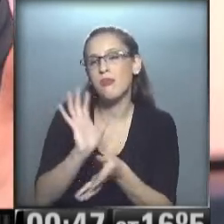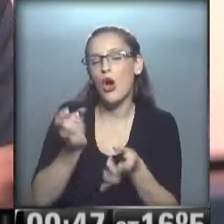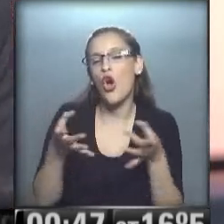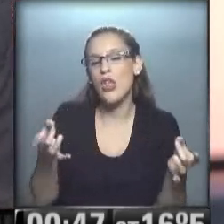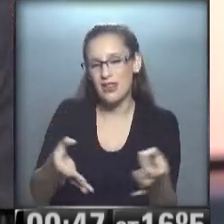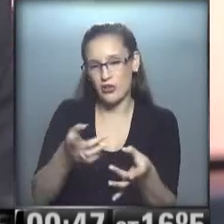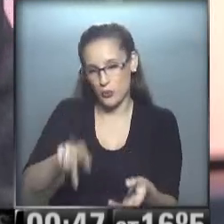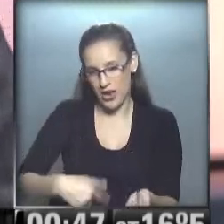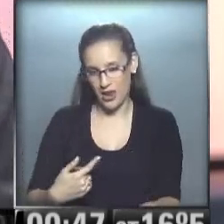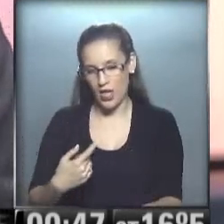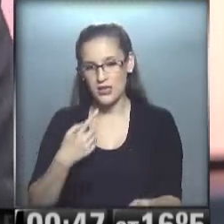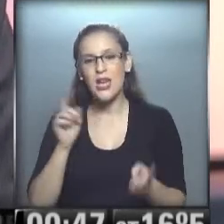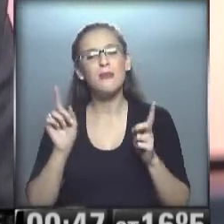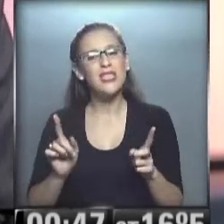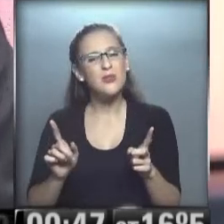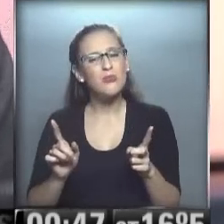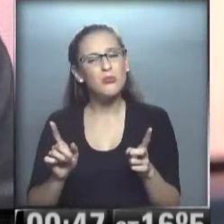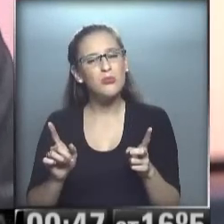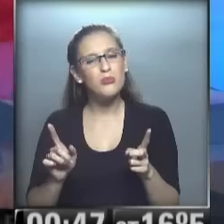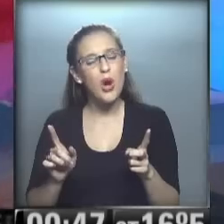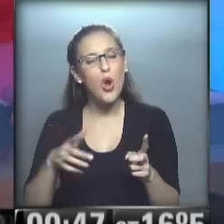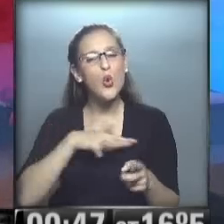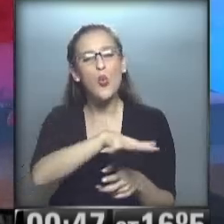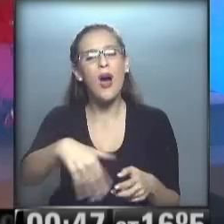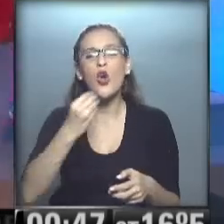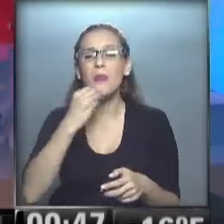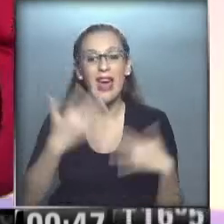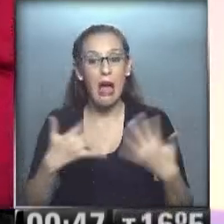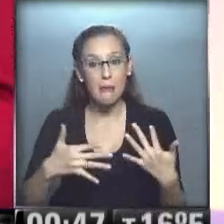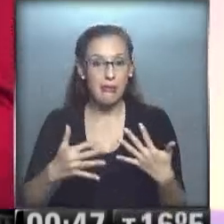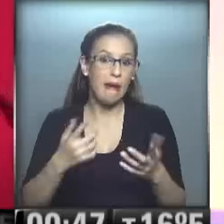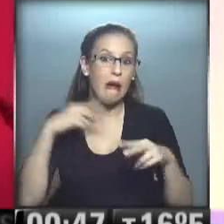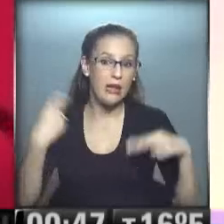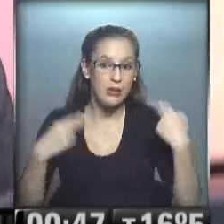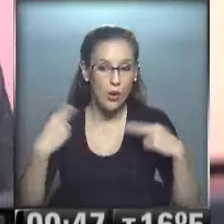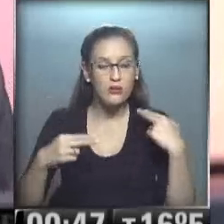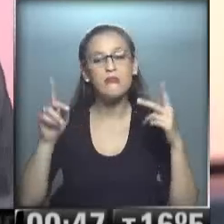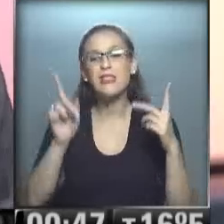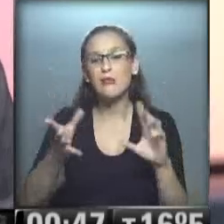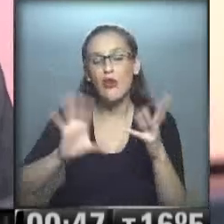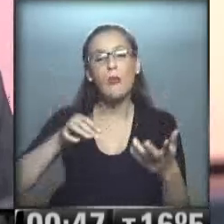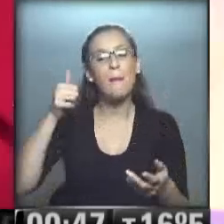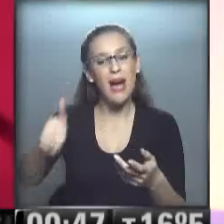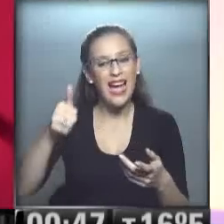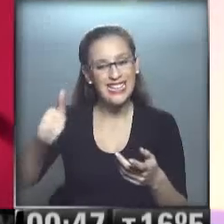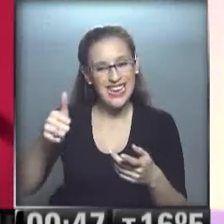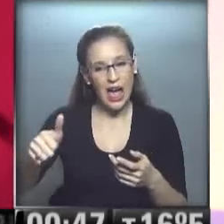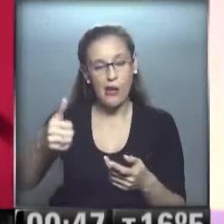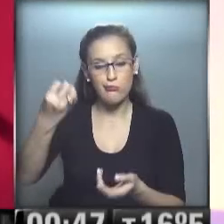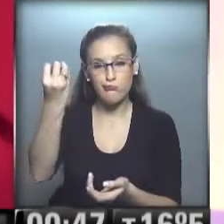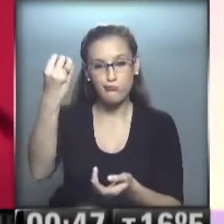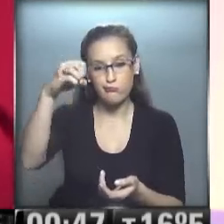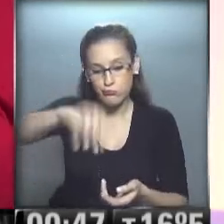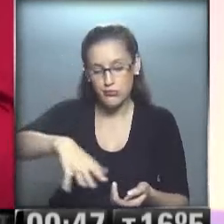con. Pero eso es lo que haces en las casas de comida rápida, se hace ya. Sí, desde con las máquinas. Con las máquinas, máquinas, claro. Digamos, bueno, favorecer ese tipo